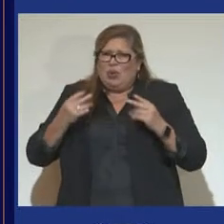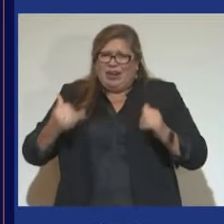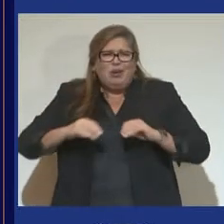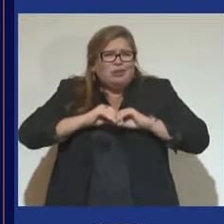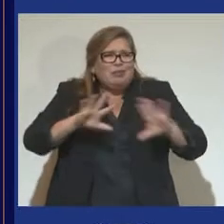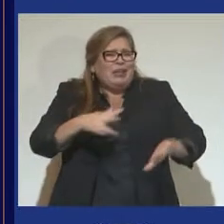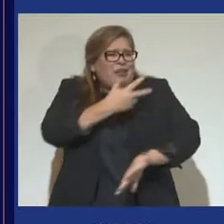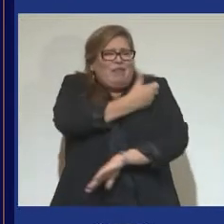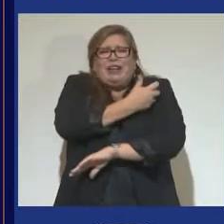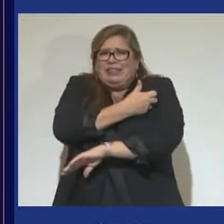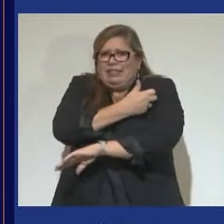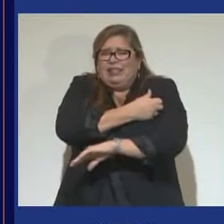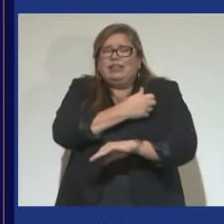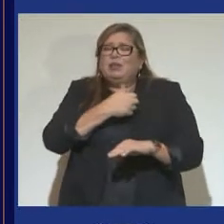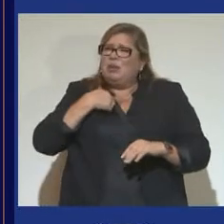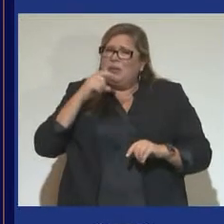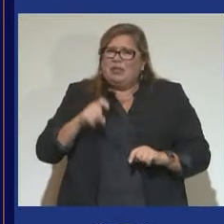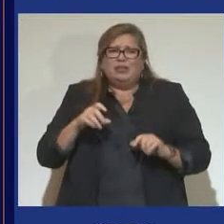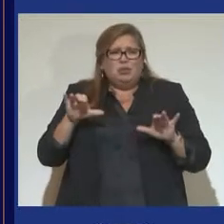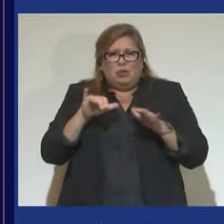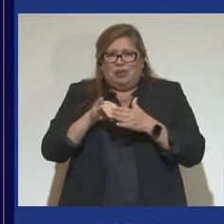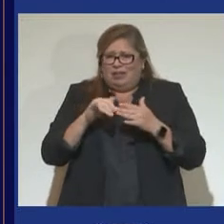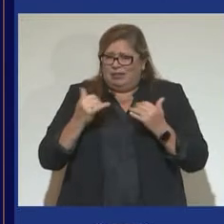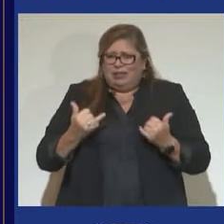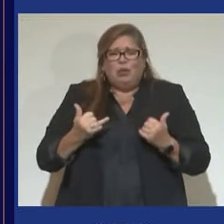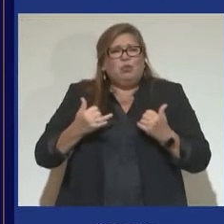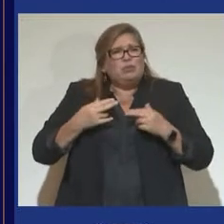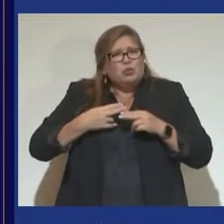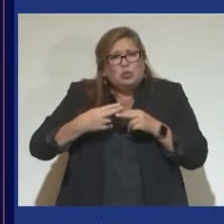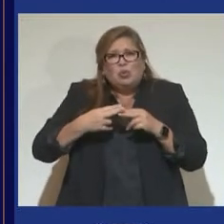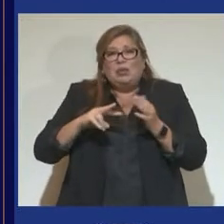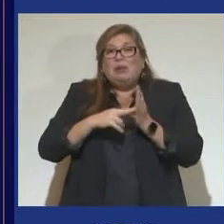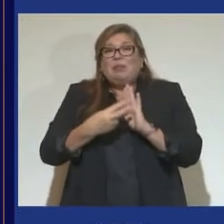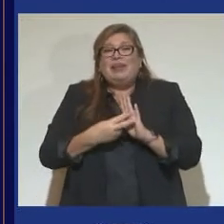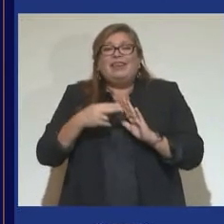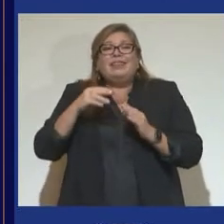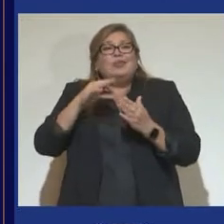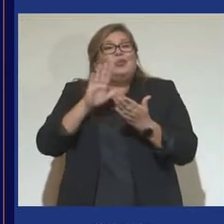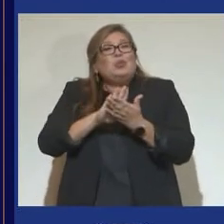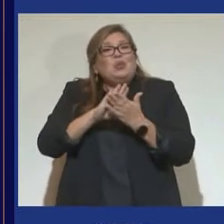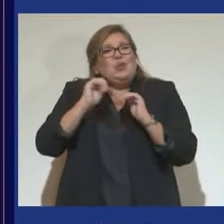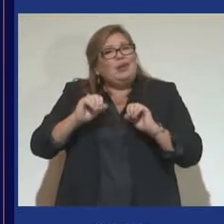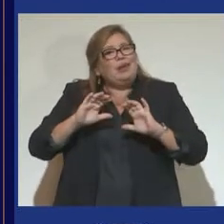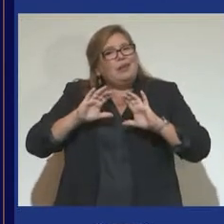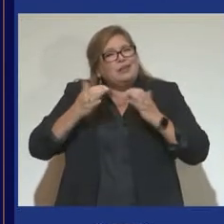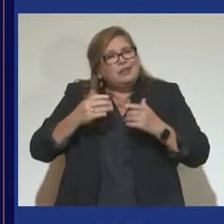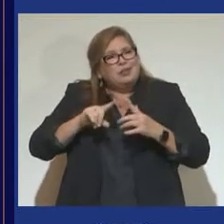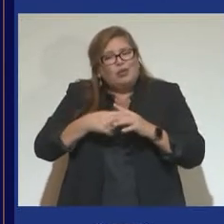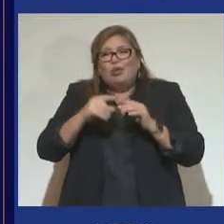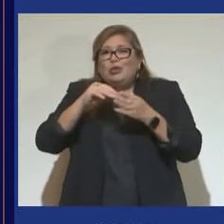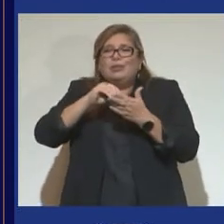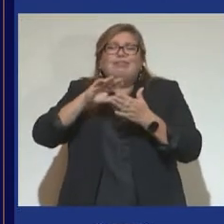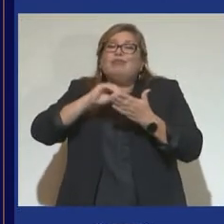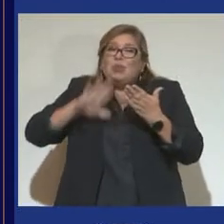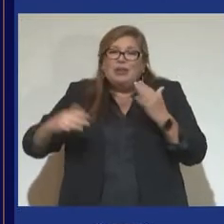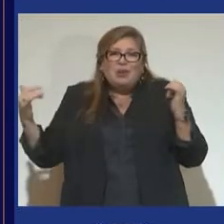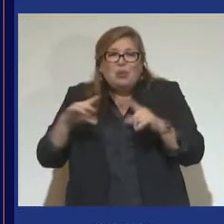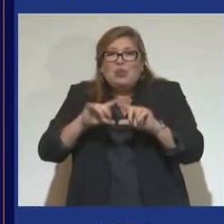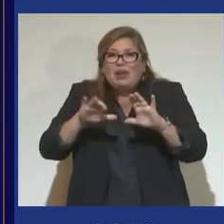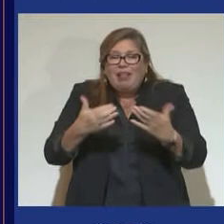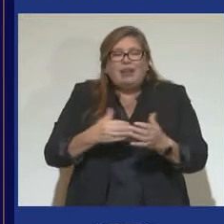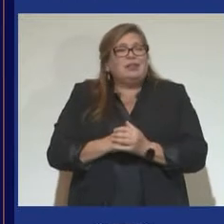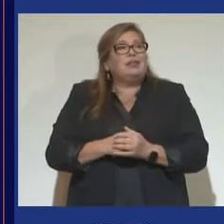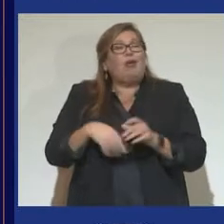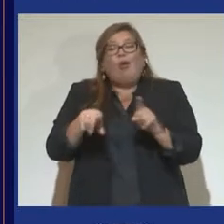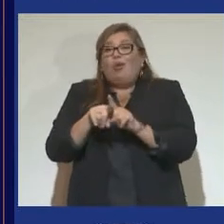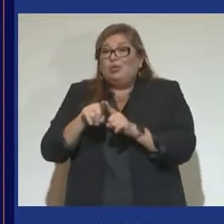y administrar las vacunas y debemos hacer eso para abrirnos y abrir el estado para las escuelas y pequeños negocios